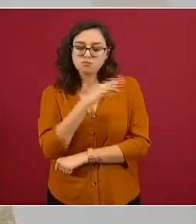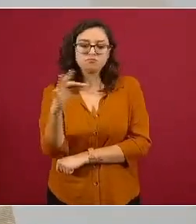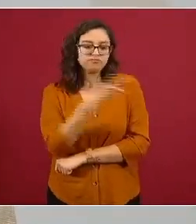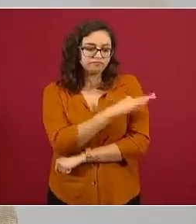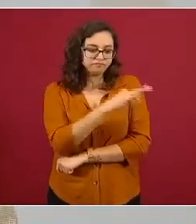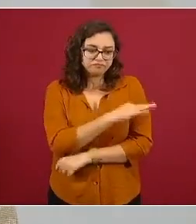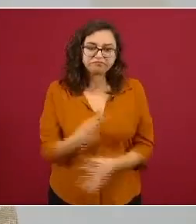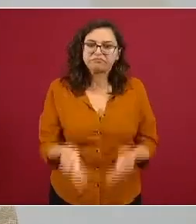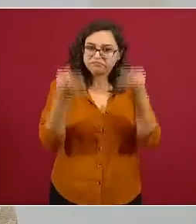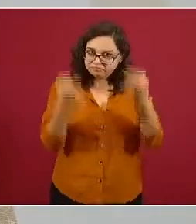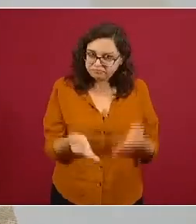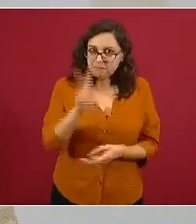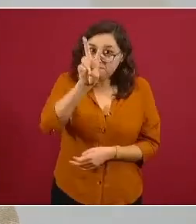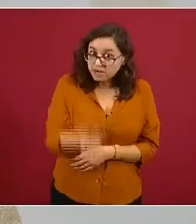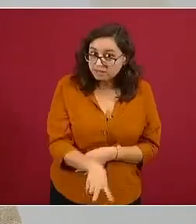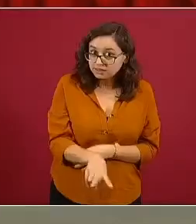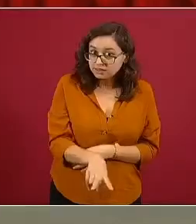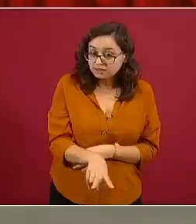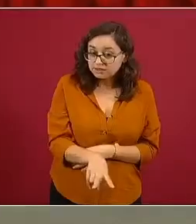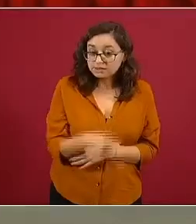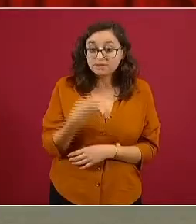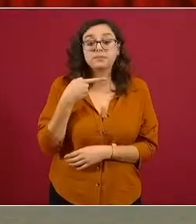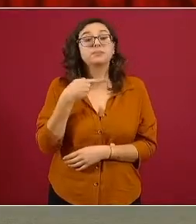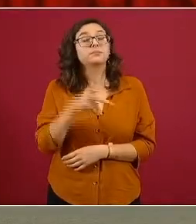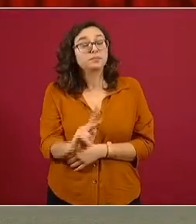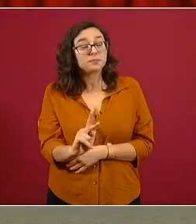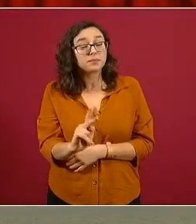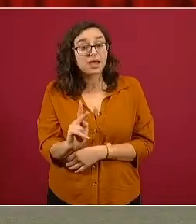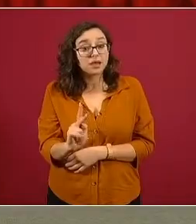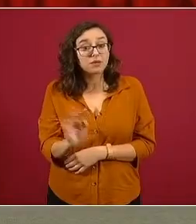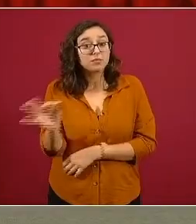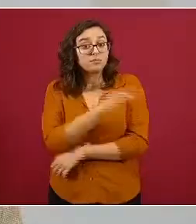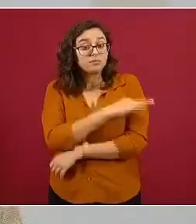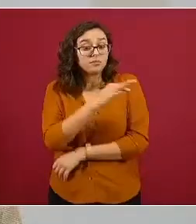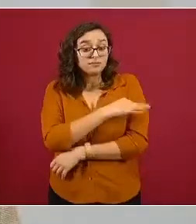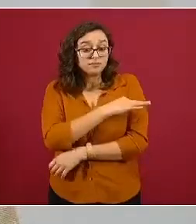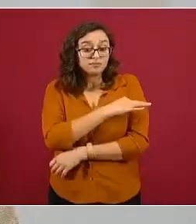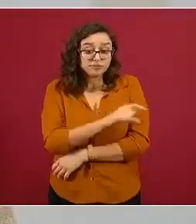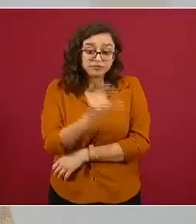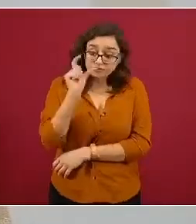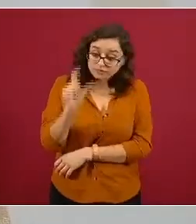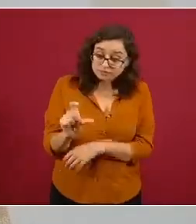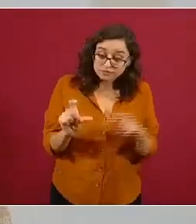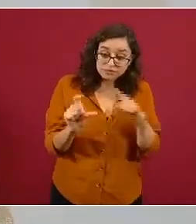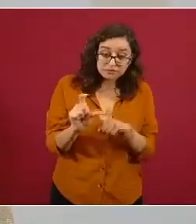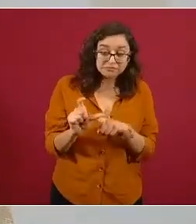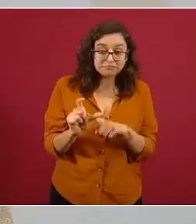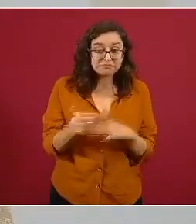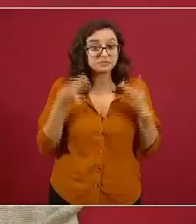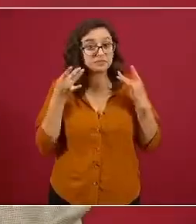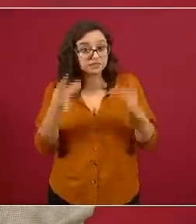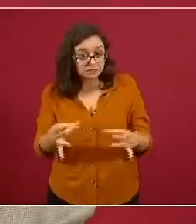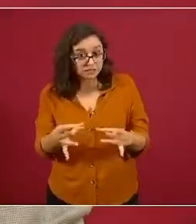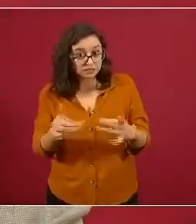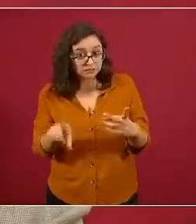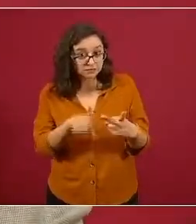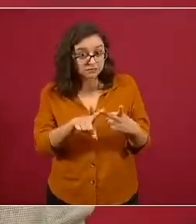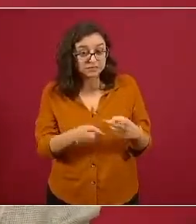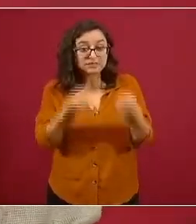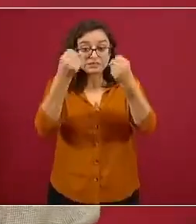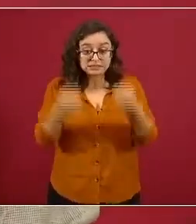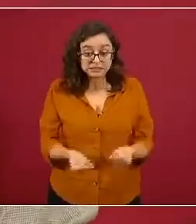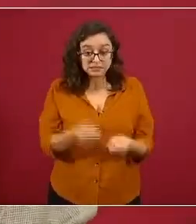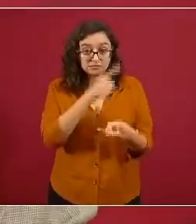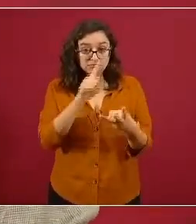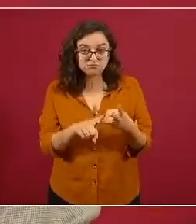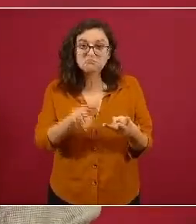que sea una vacuna. Pero sí y solo sí, este producto es de calidad, seguro